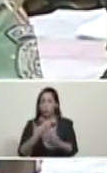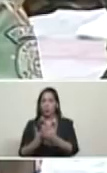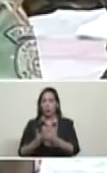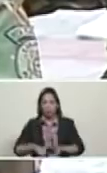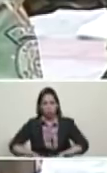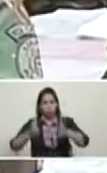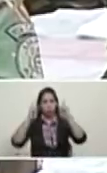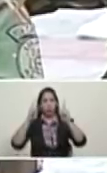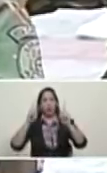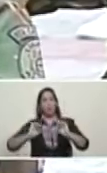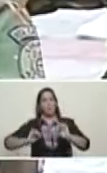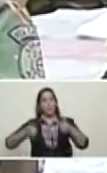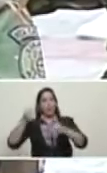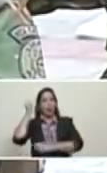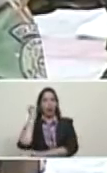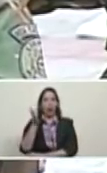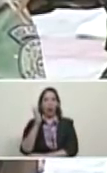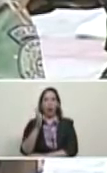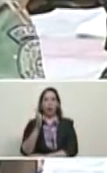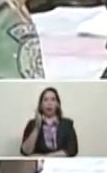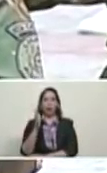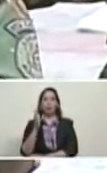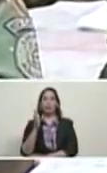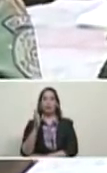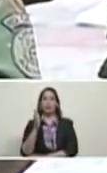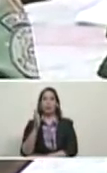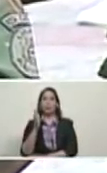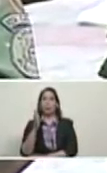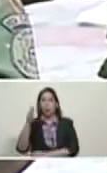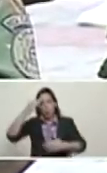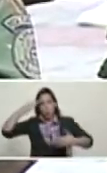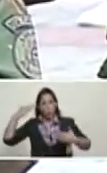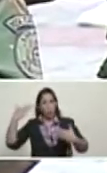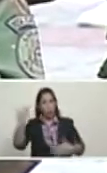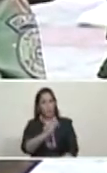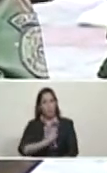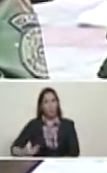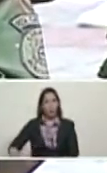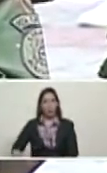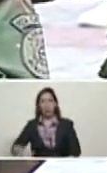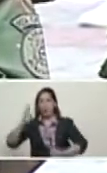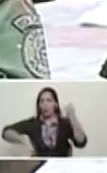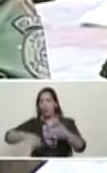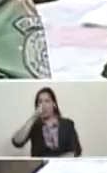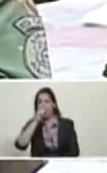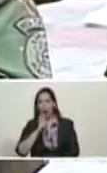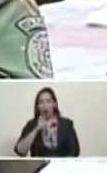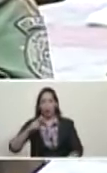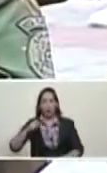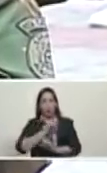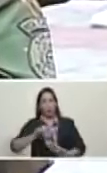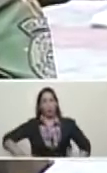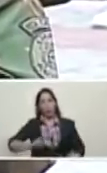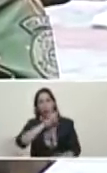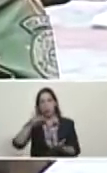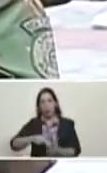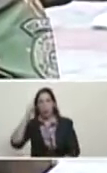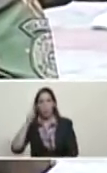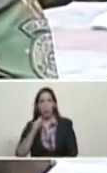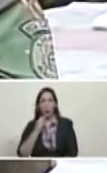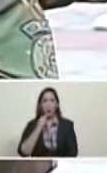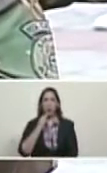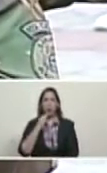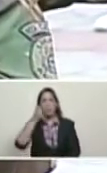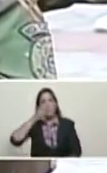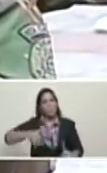dar inicio al acto con motivo a la salutación presidencial de fin de año a la Fuerza Armada Nacional Bolivariana y